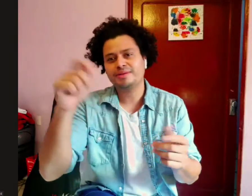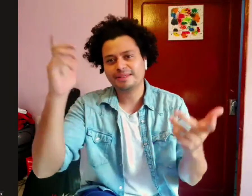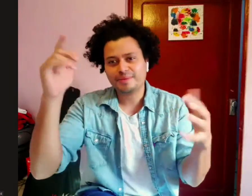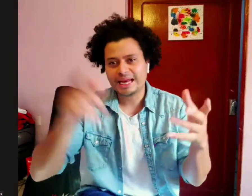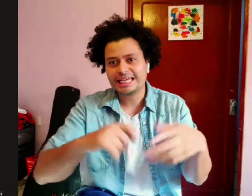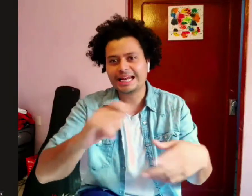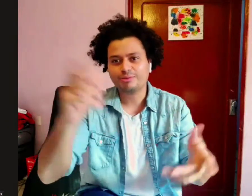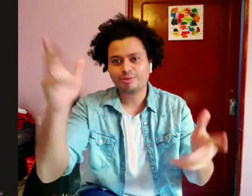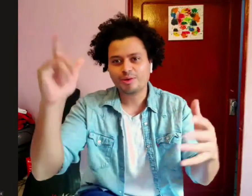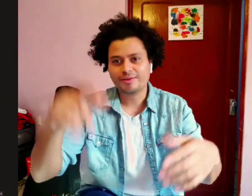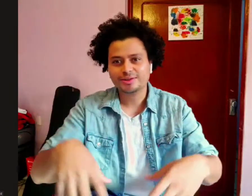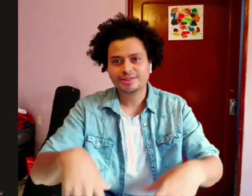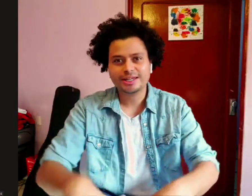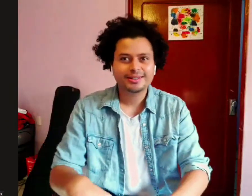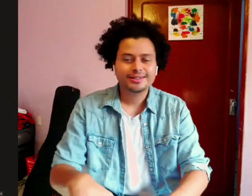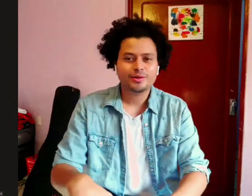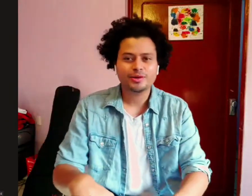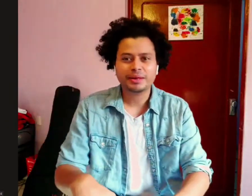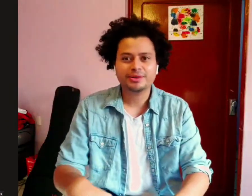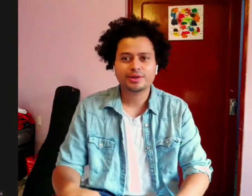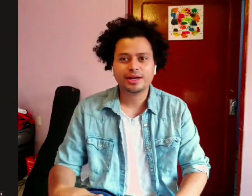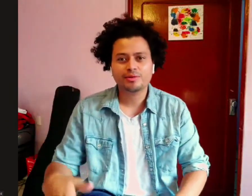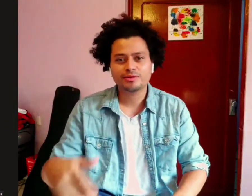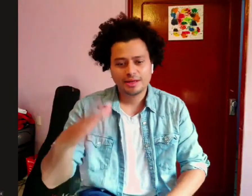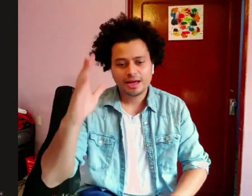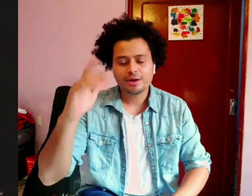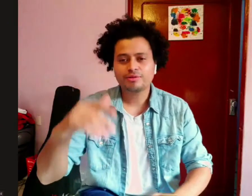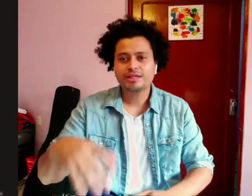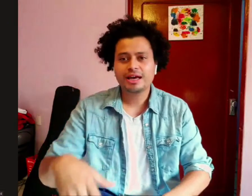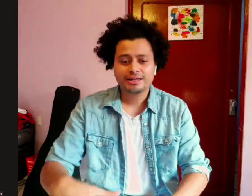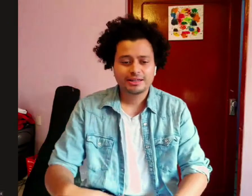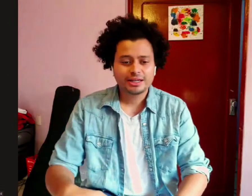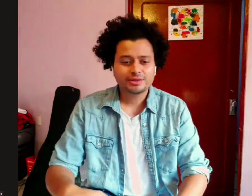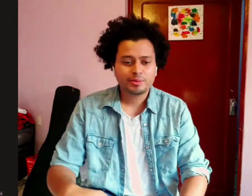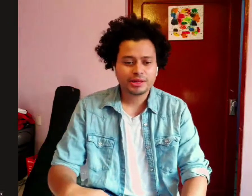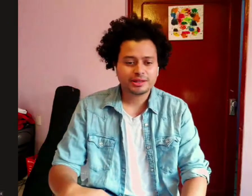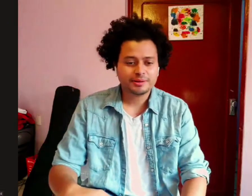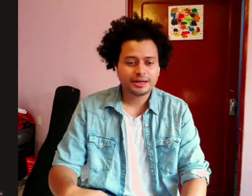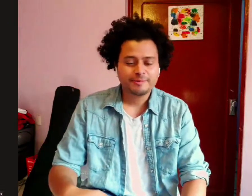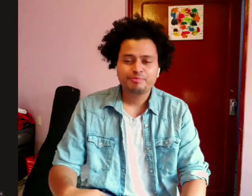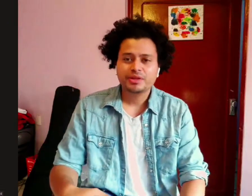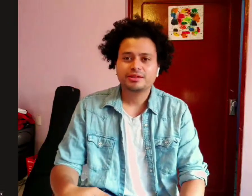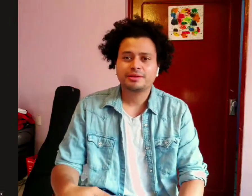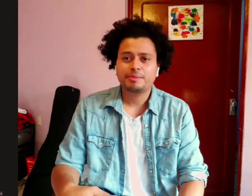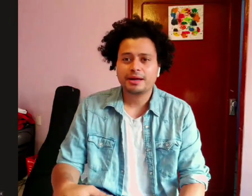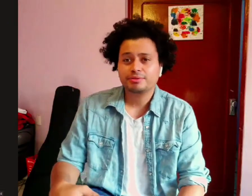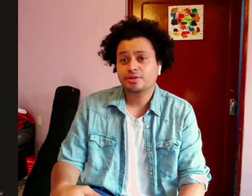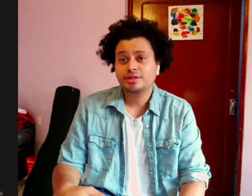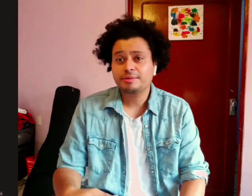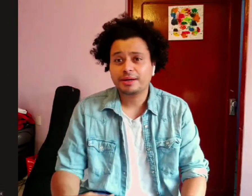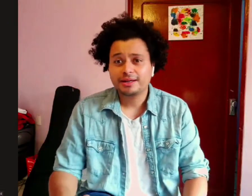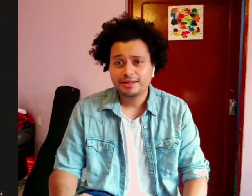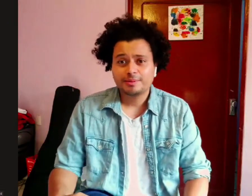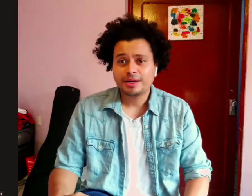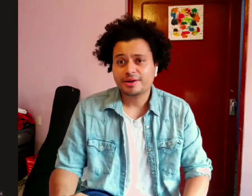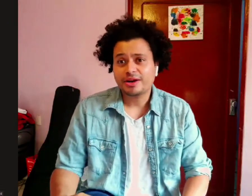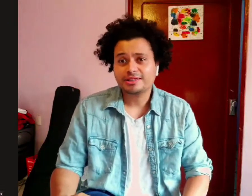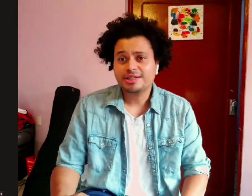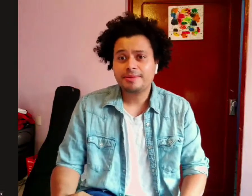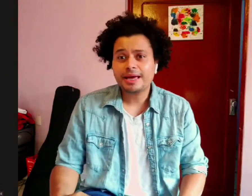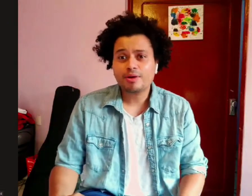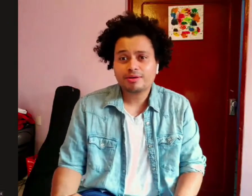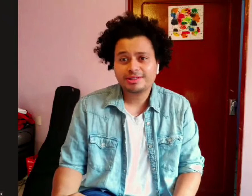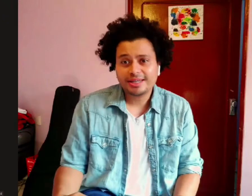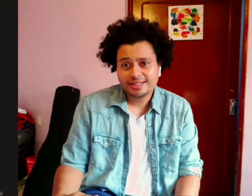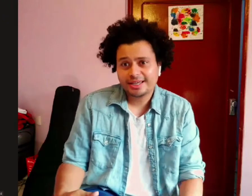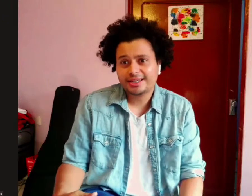pues la firma también ahí, el autógrafo, no sé, ¿no? Esperando que en algún día eso pueda servir para, pues no sé, para rifarse